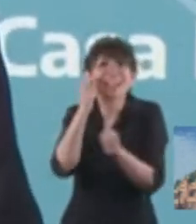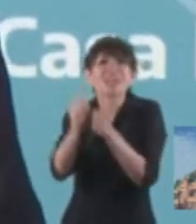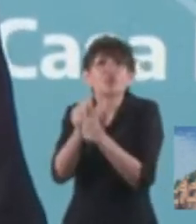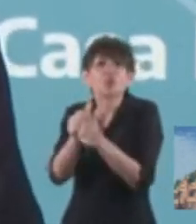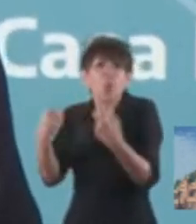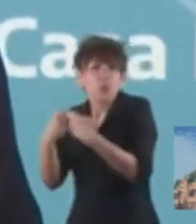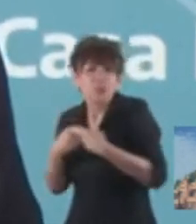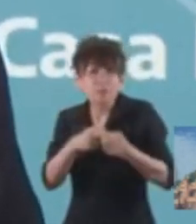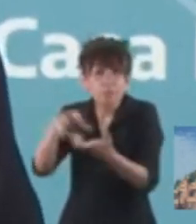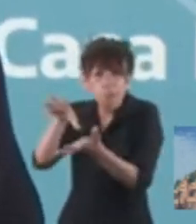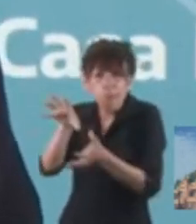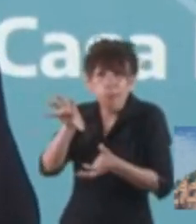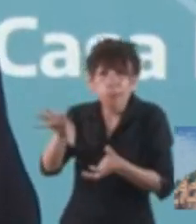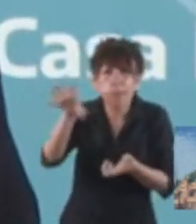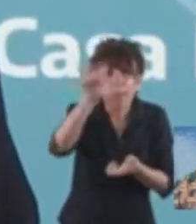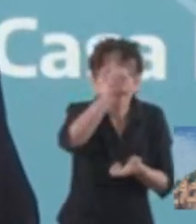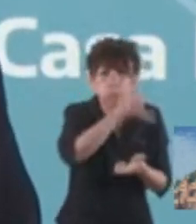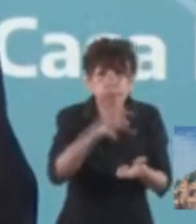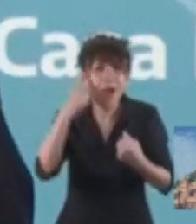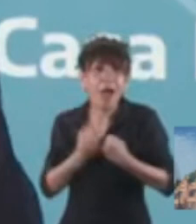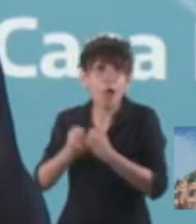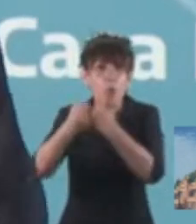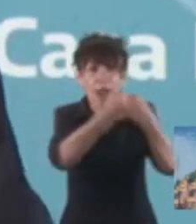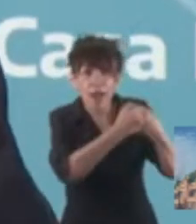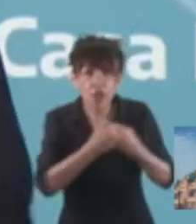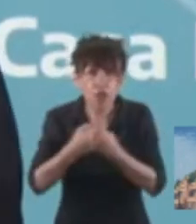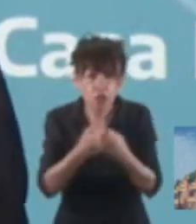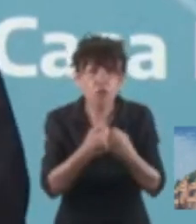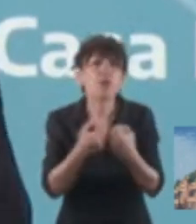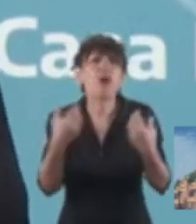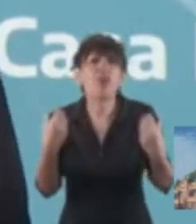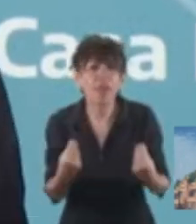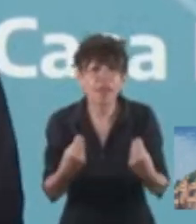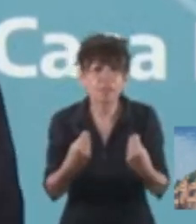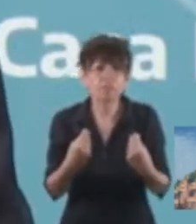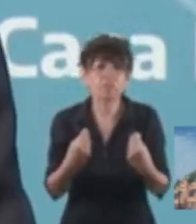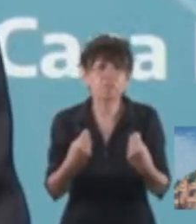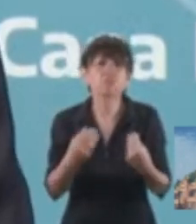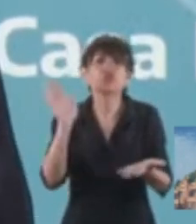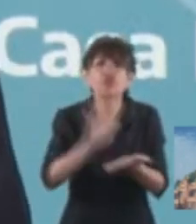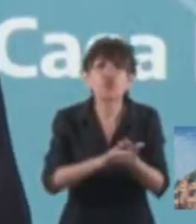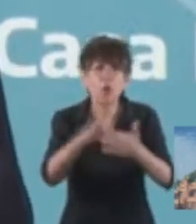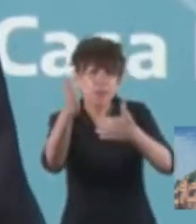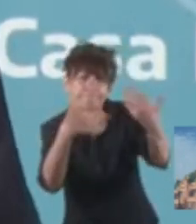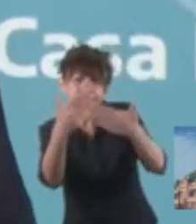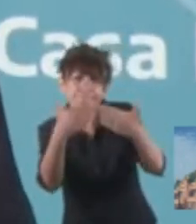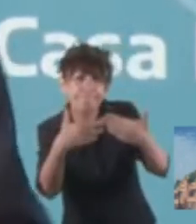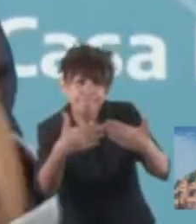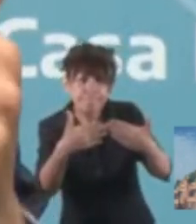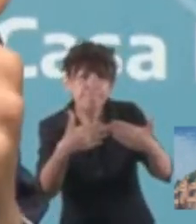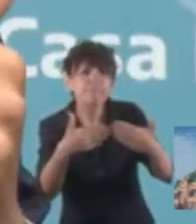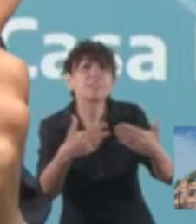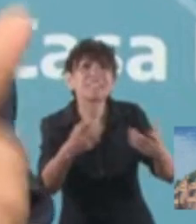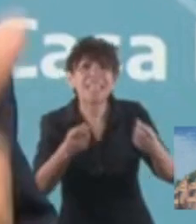de las economías regionales de las provincias de cuáles son las horas de infraestructura necesarias para poder